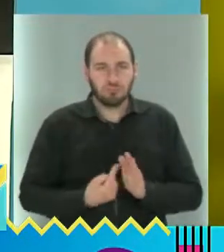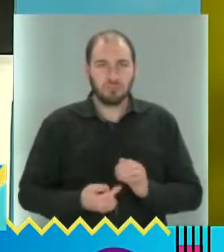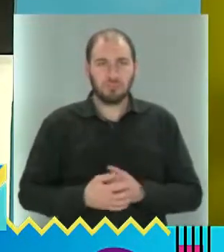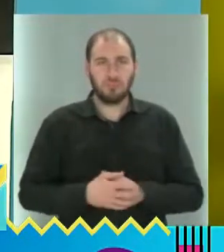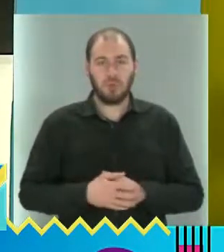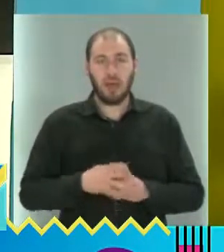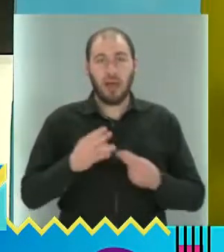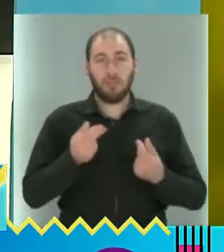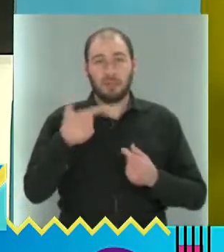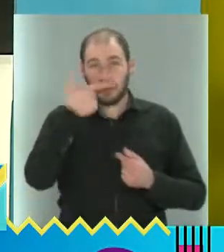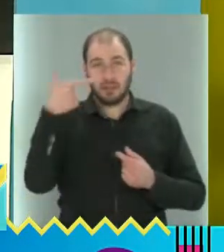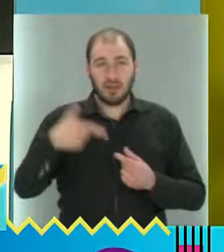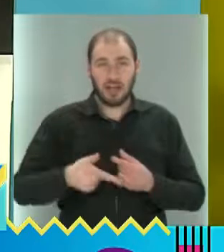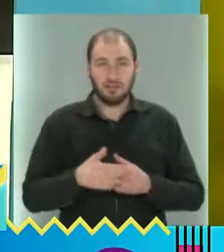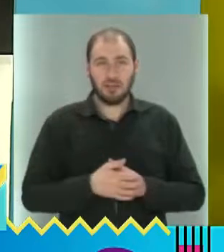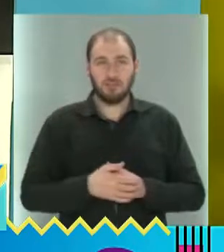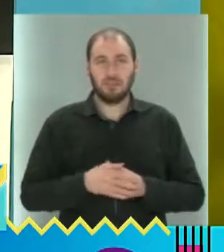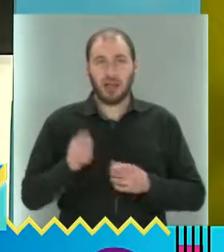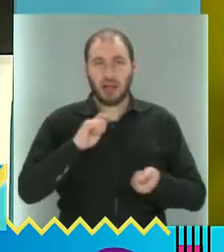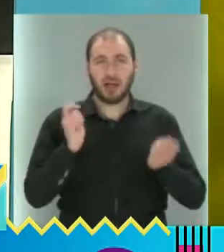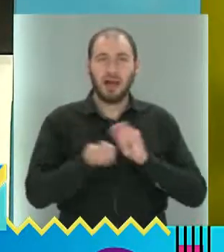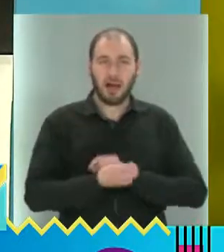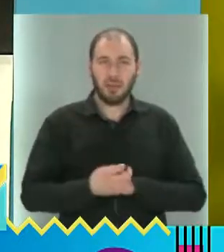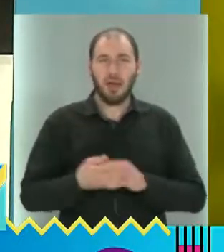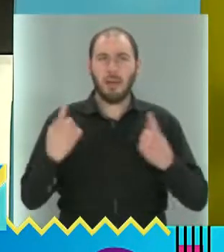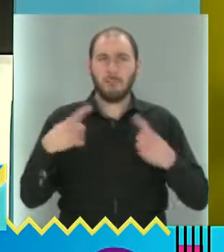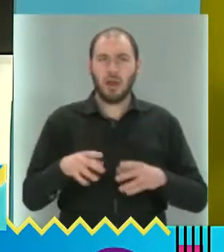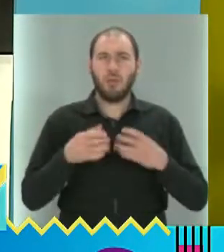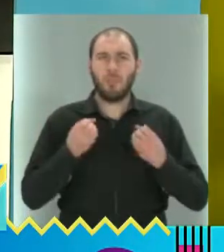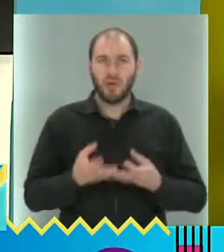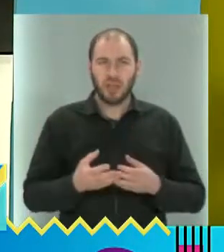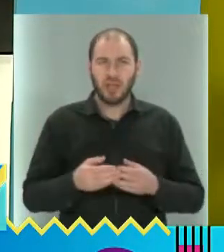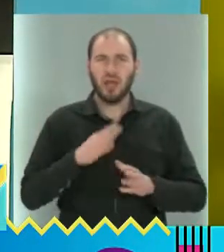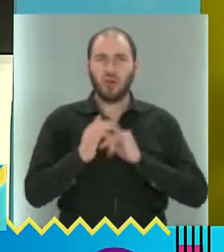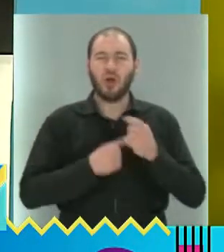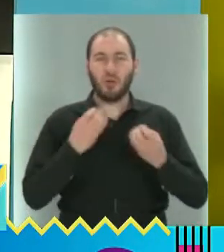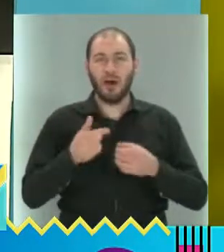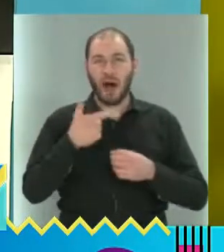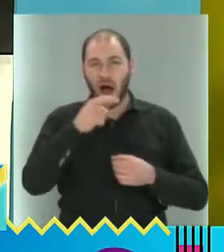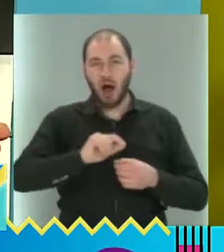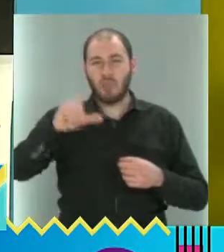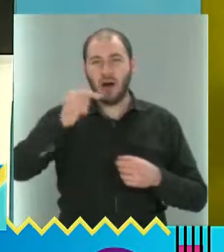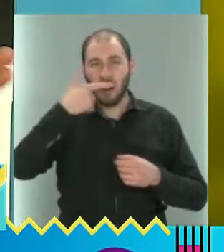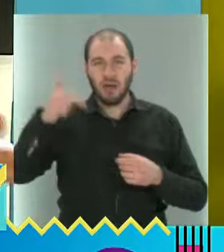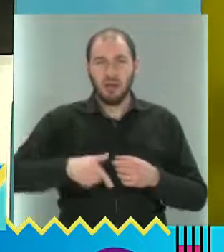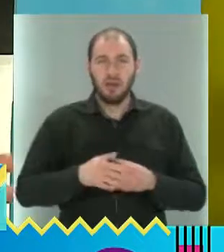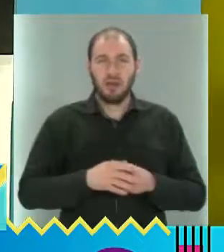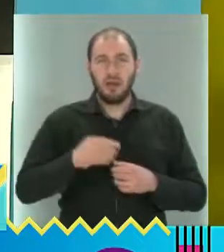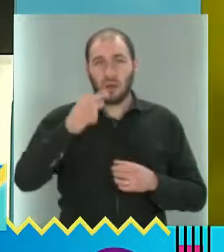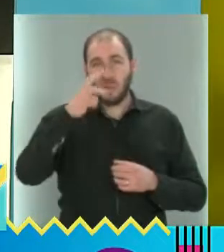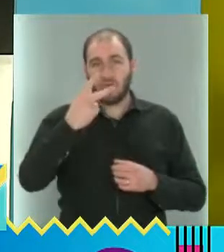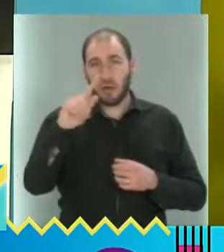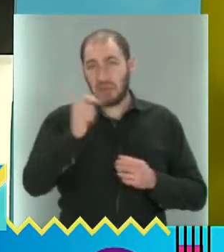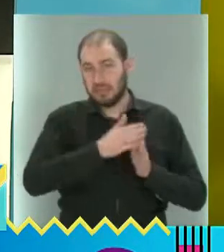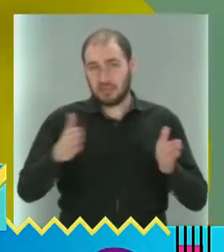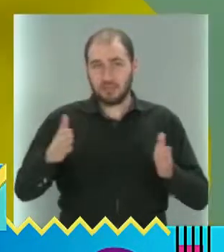que el precio del combustible se modifique. Pero ¿por qué y cómo se puede explicar el aumento de los combustibles en estos últimos dos meses,